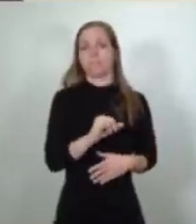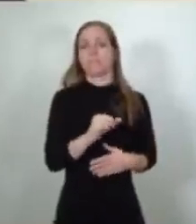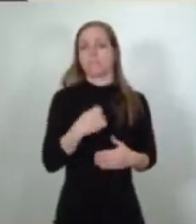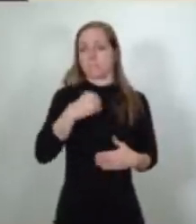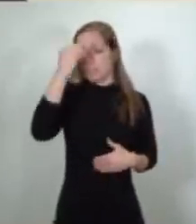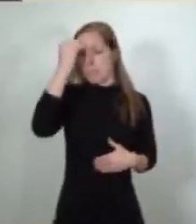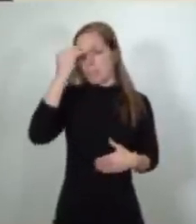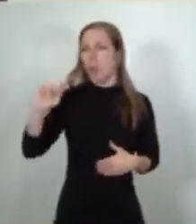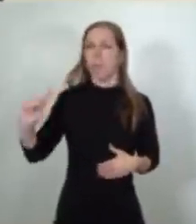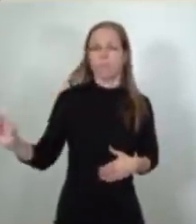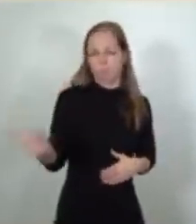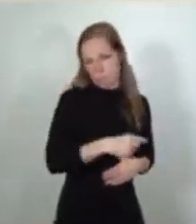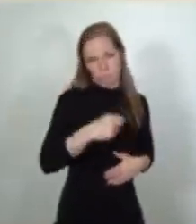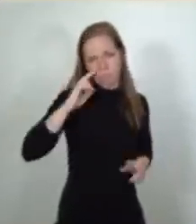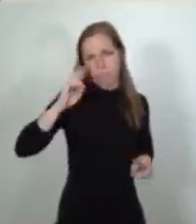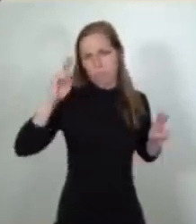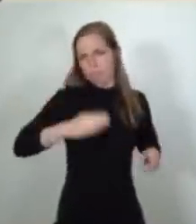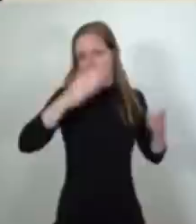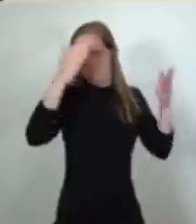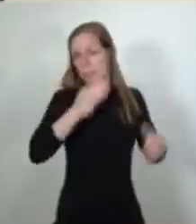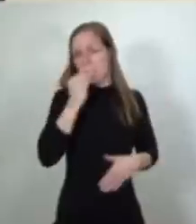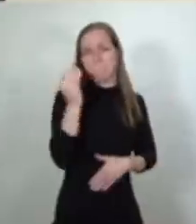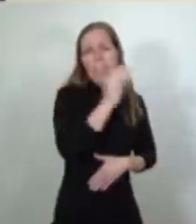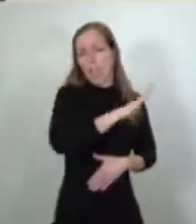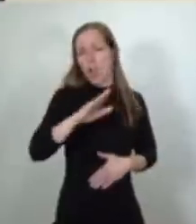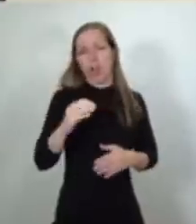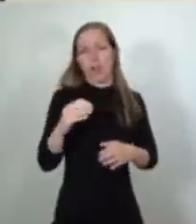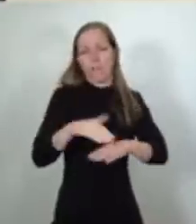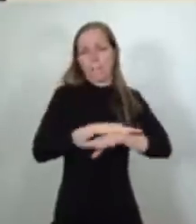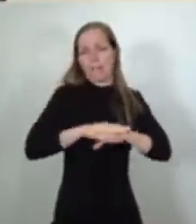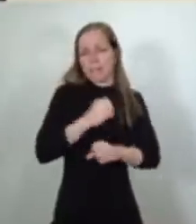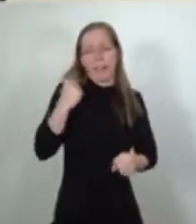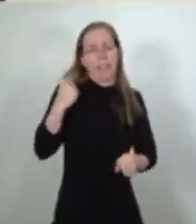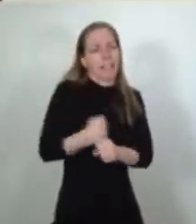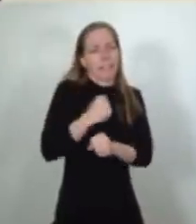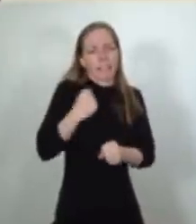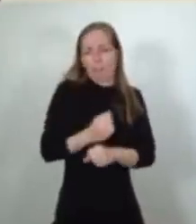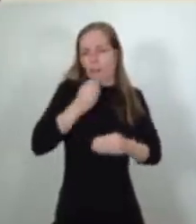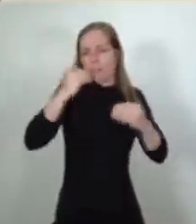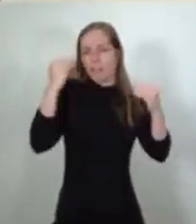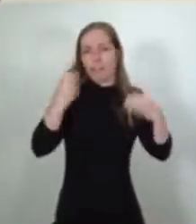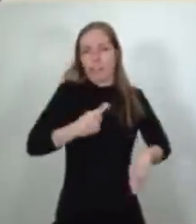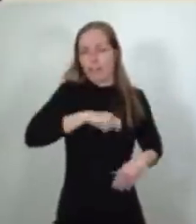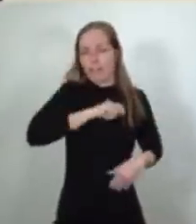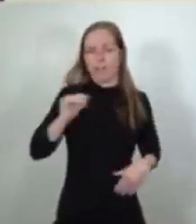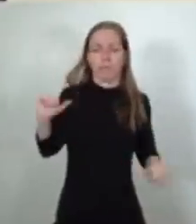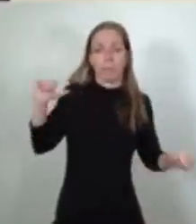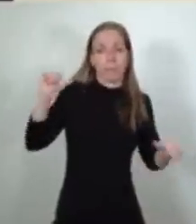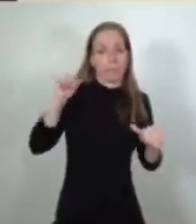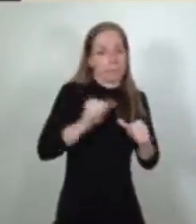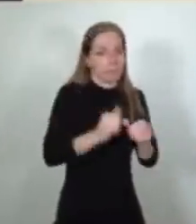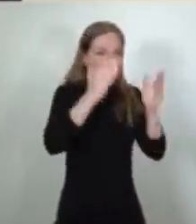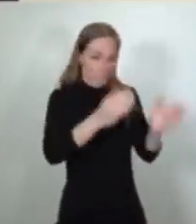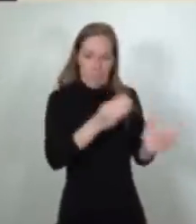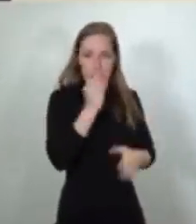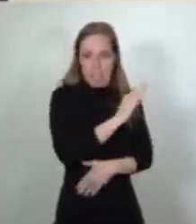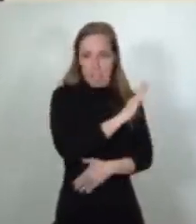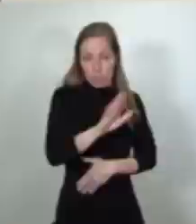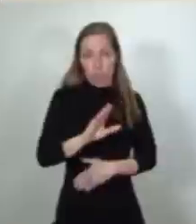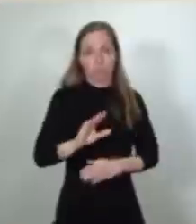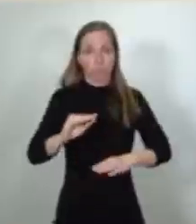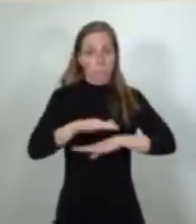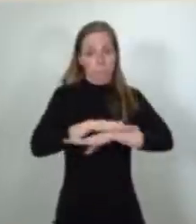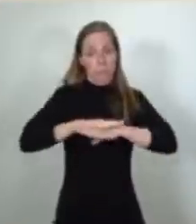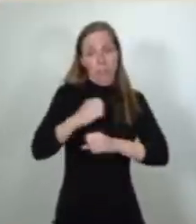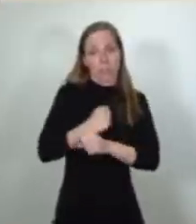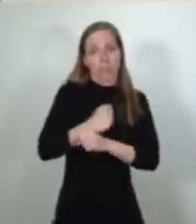todo el mundo reconoce ya que eres la mejor ministra de Trabajo de la historia de nuestra patria. La labor que estás haciendo al frente del Ministerio de